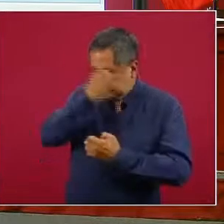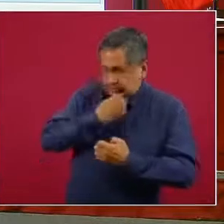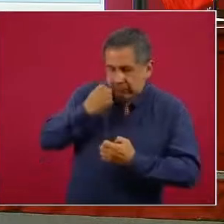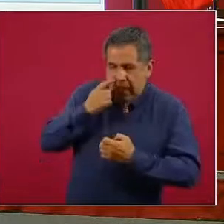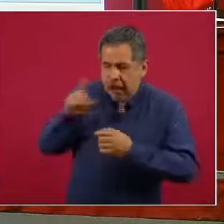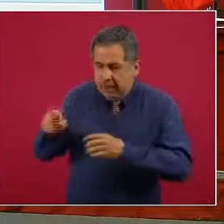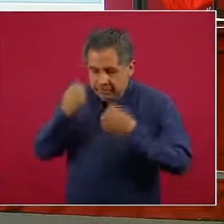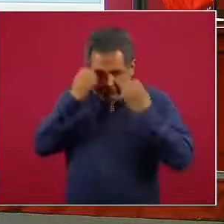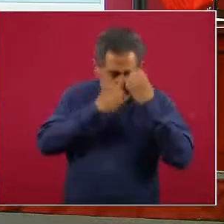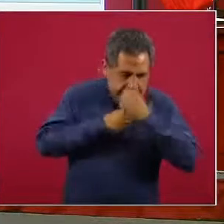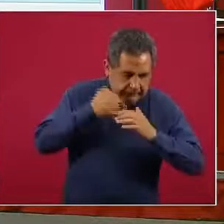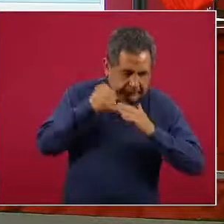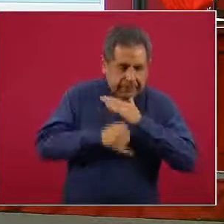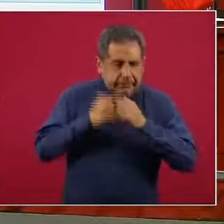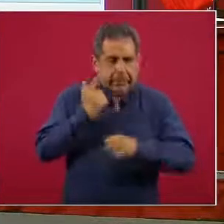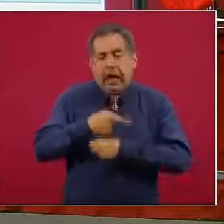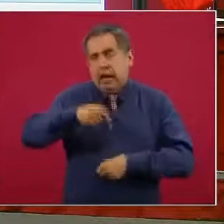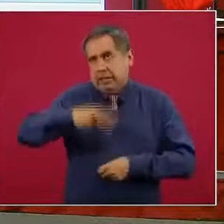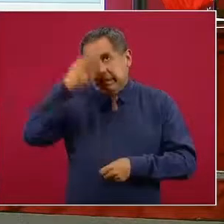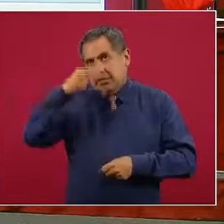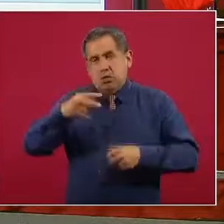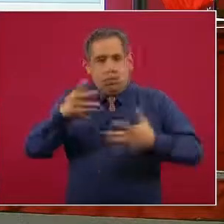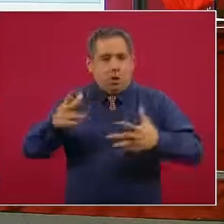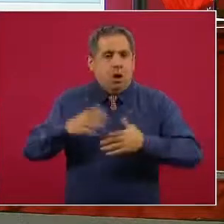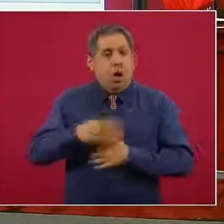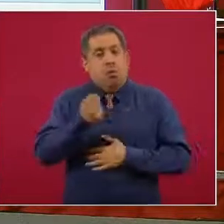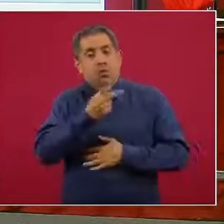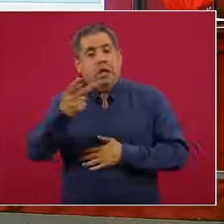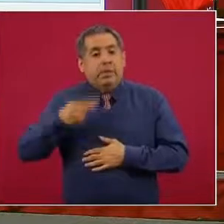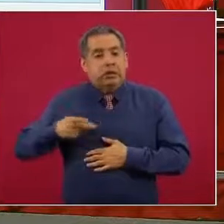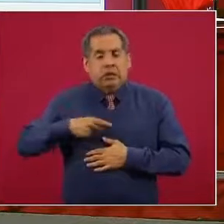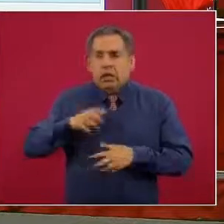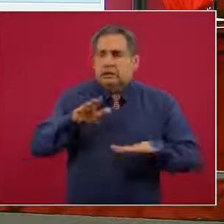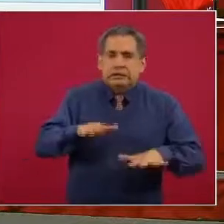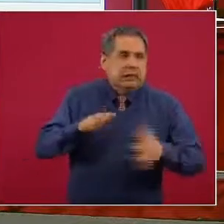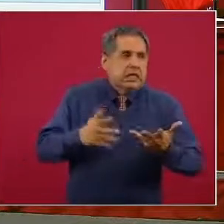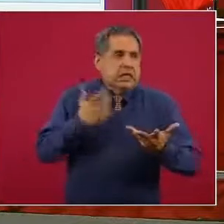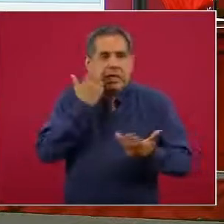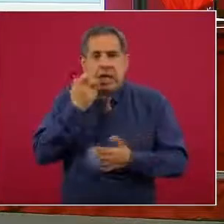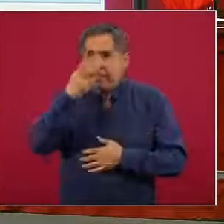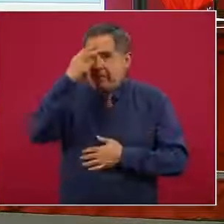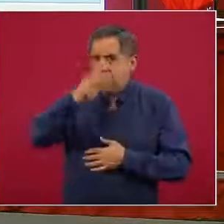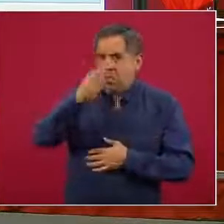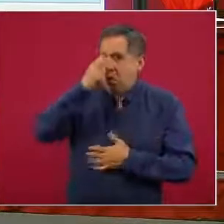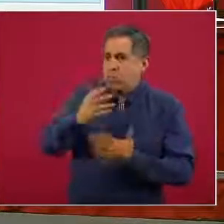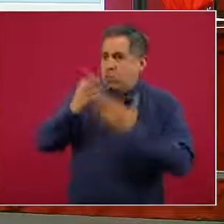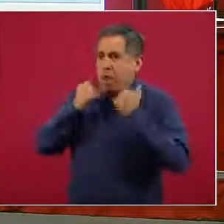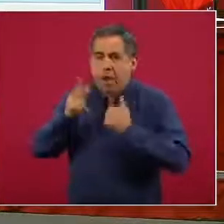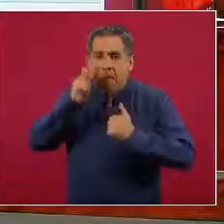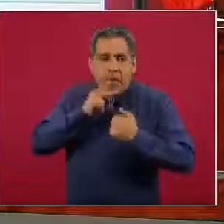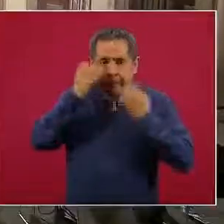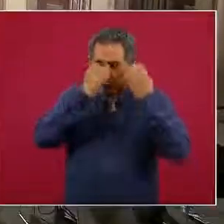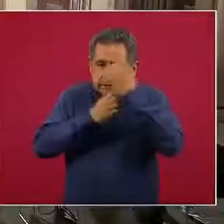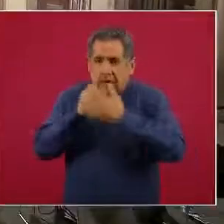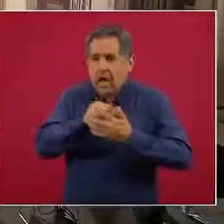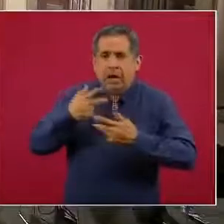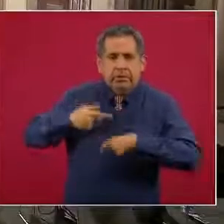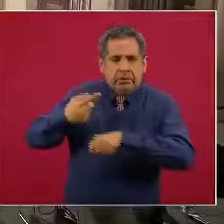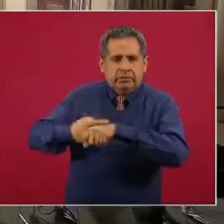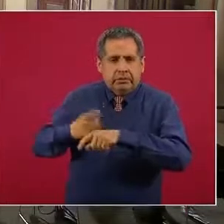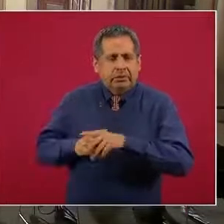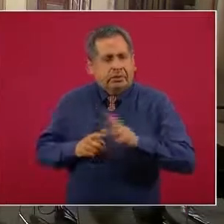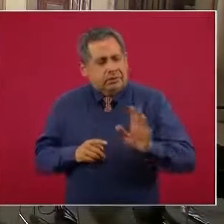sido tema de gran conversación en México, porque hay personas que les inquieta que en México hay una política de hacer pruebas a personas